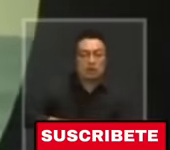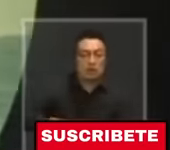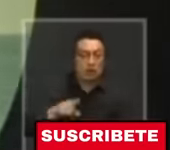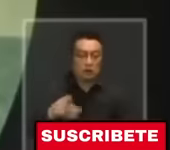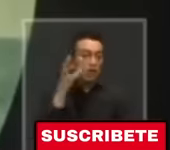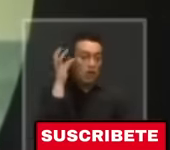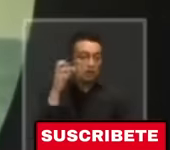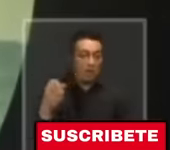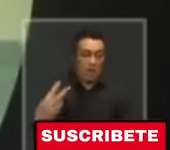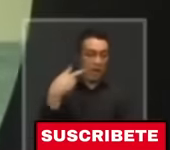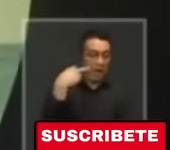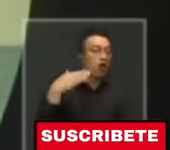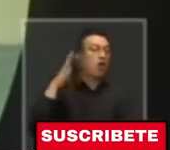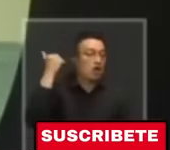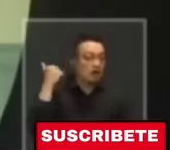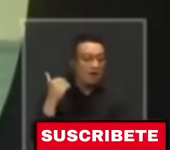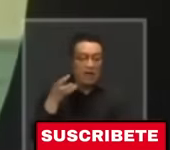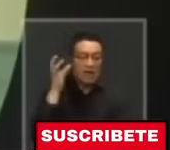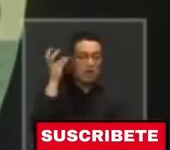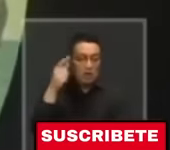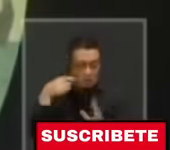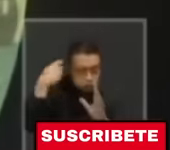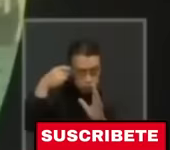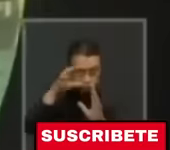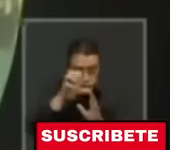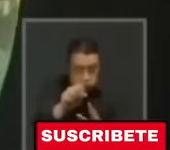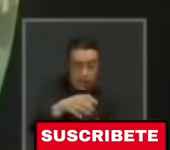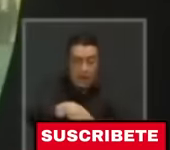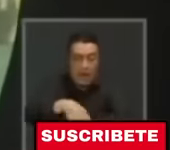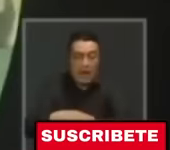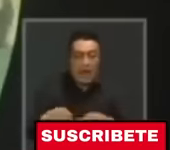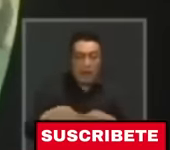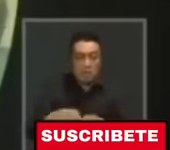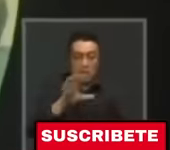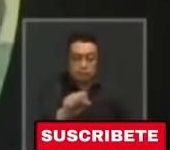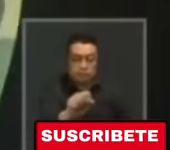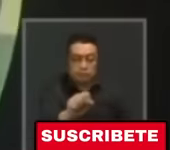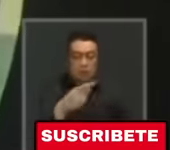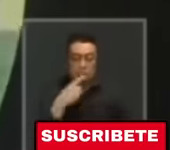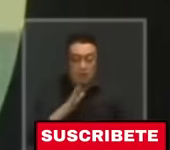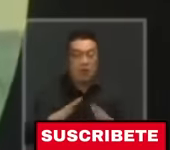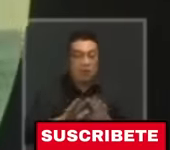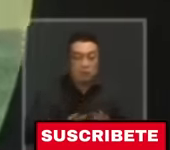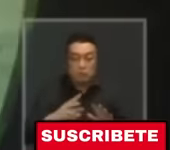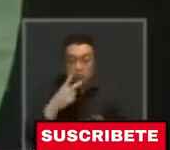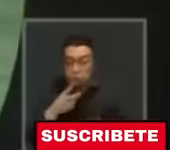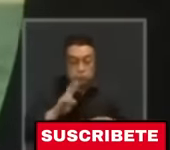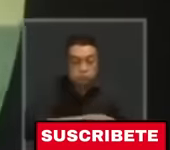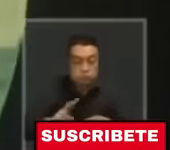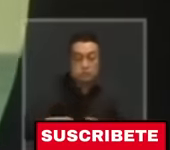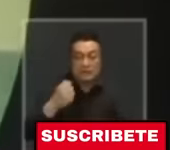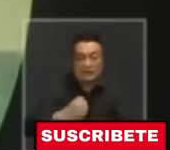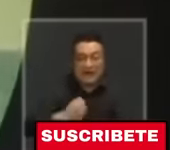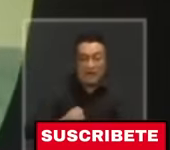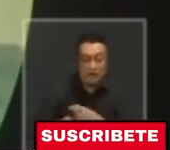está mirando, no tienen ni idea que están siendo monitoreados por la Armada. Se detienen esperando el momento preciso para realizar sus